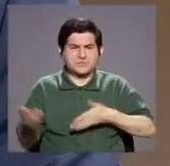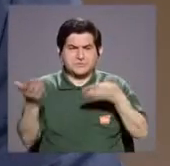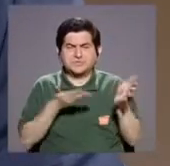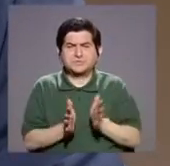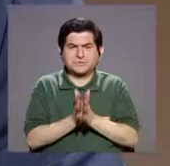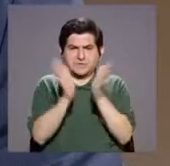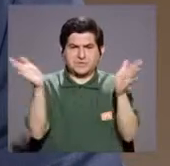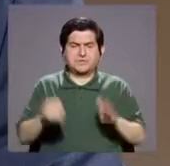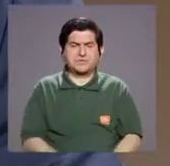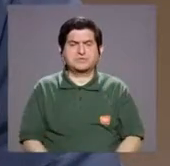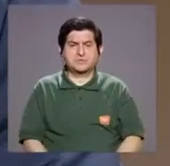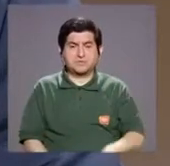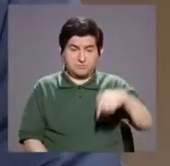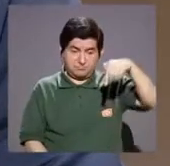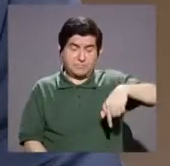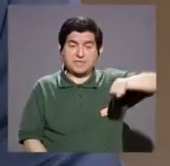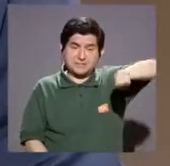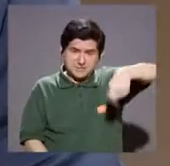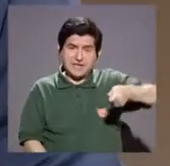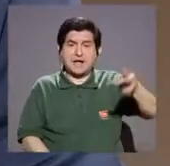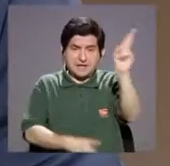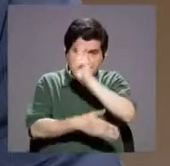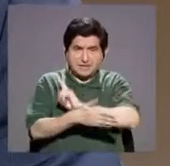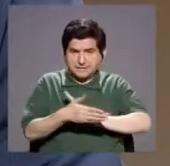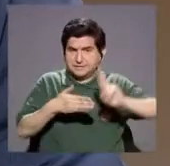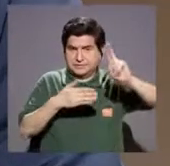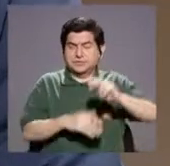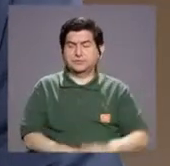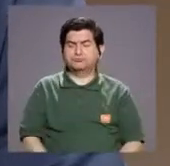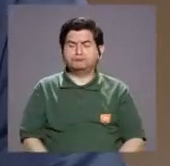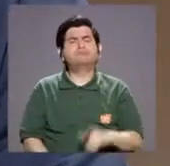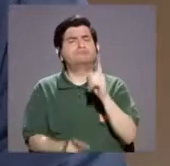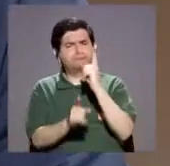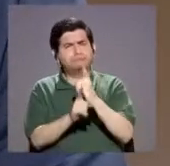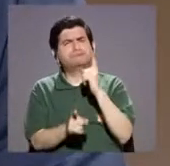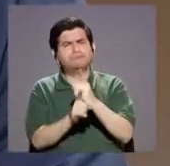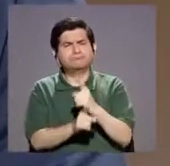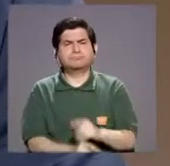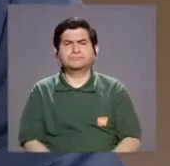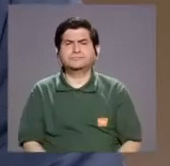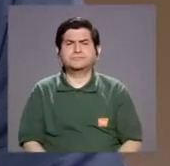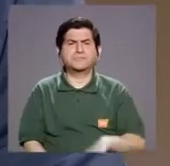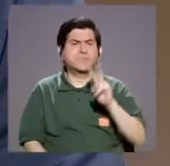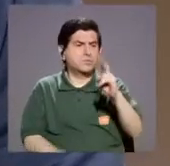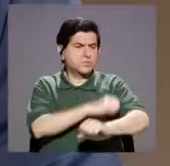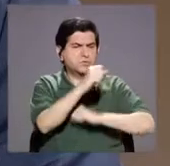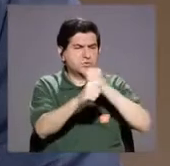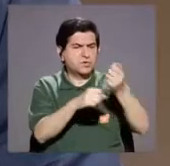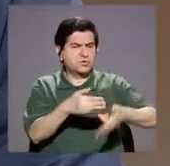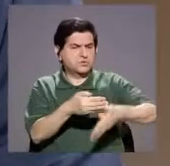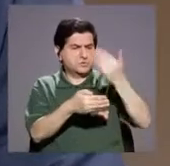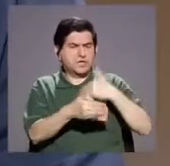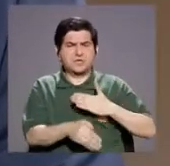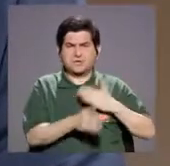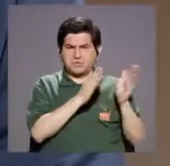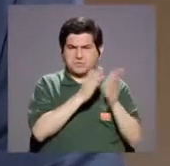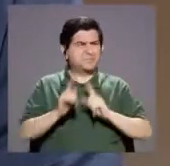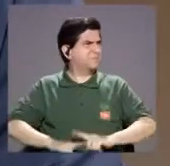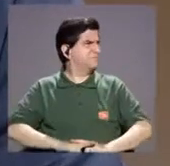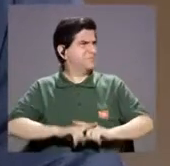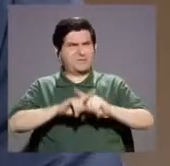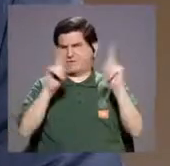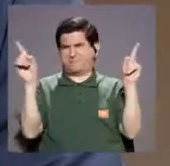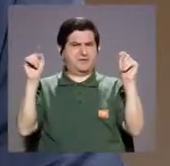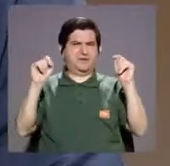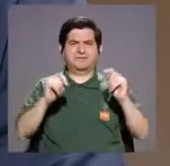público y canal universitario efectivamente hace dos años atrás mis planes eran muy diferentes